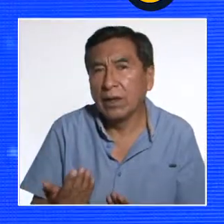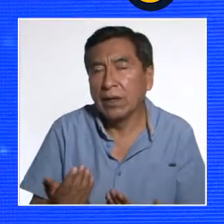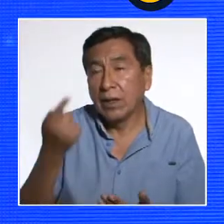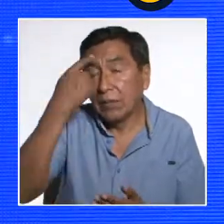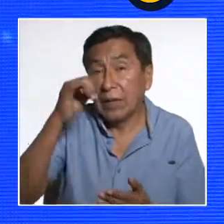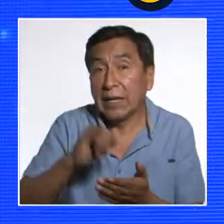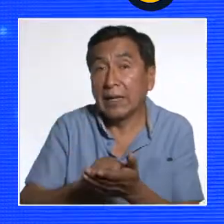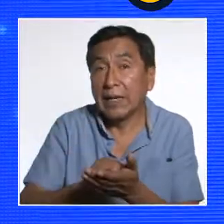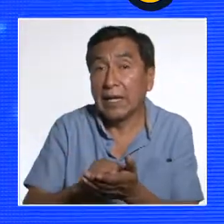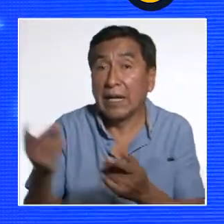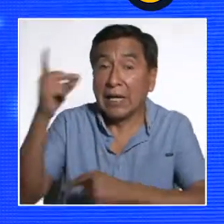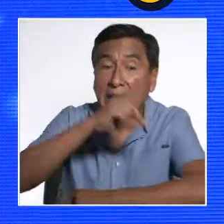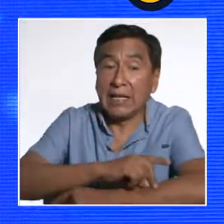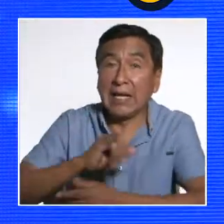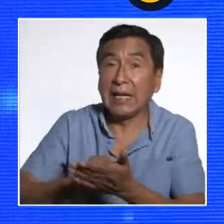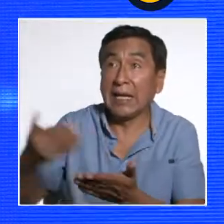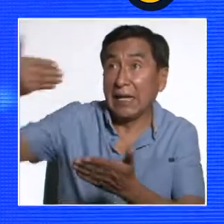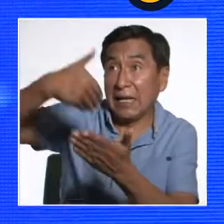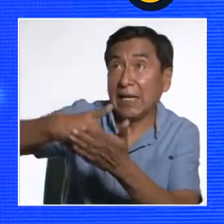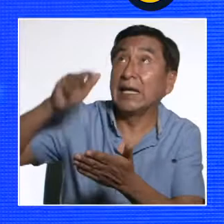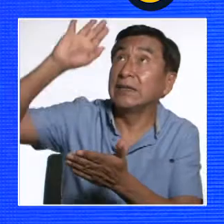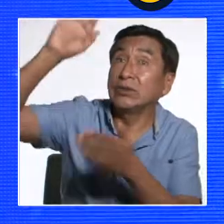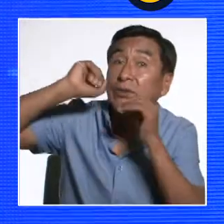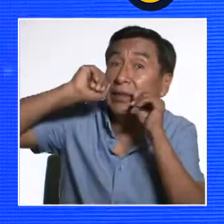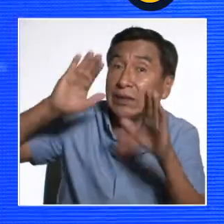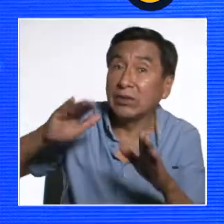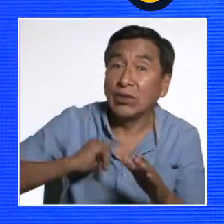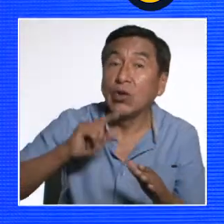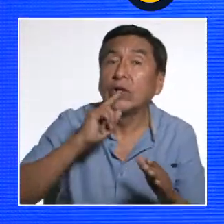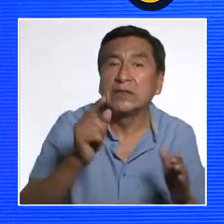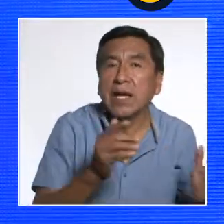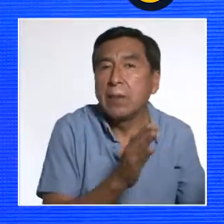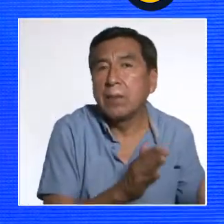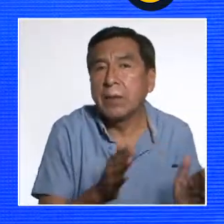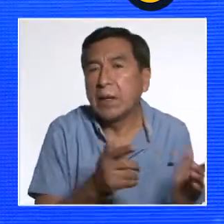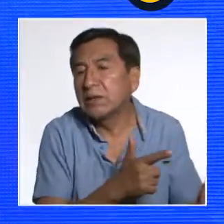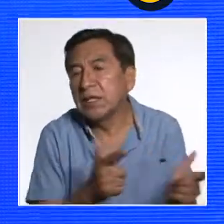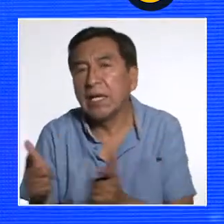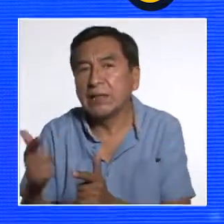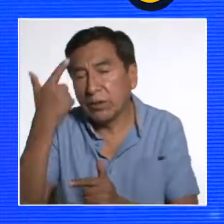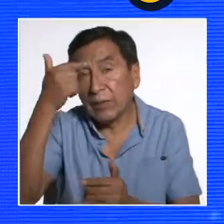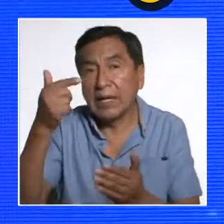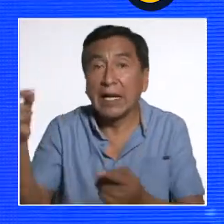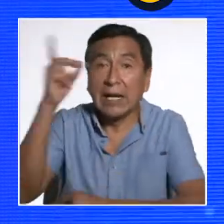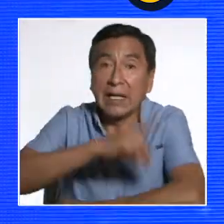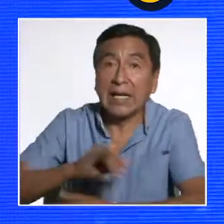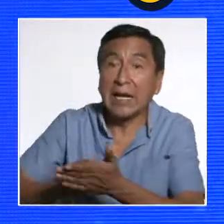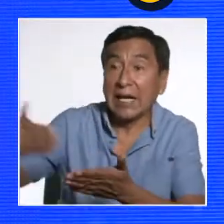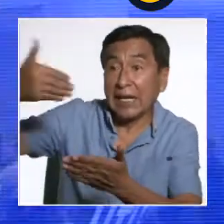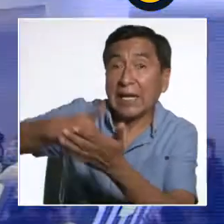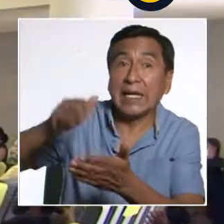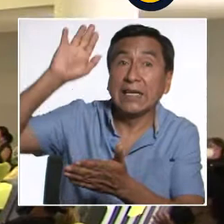para que el día en que llegue su bendición, yo esté preparado. Para el día en que llegue su